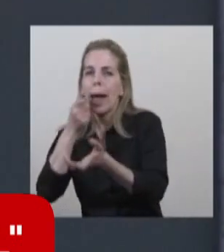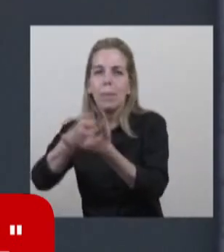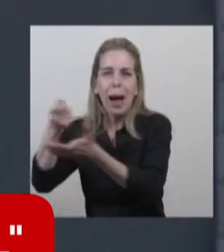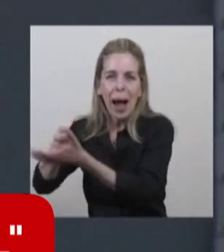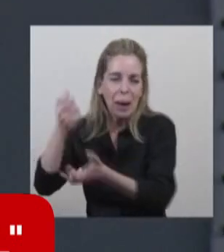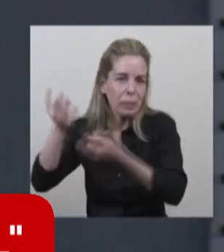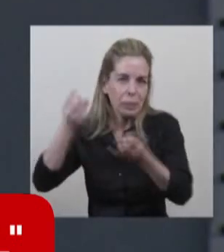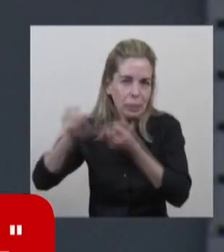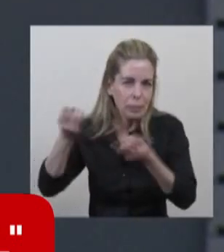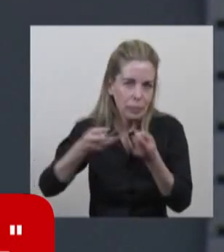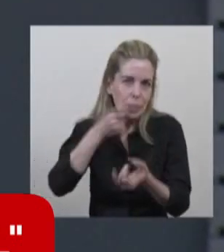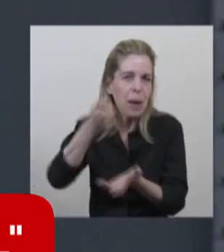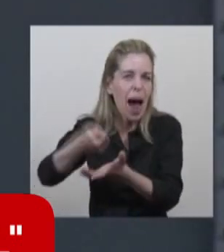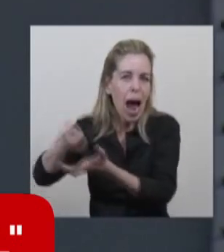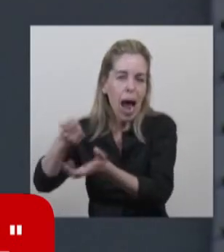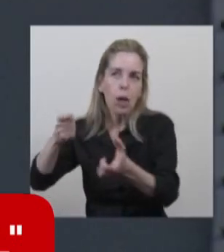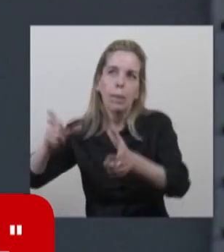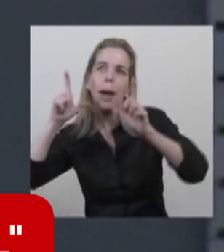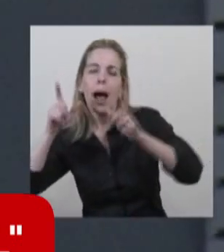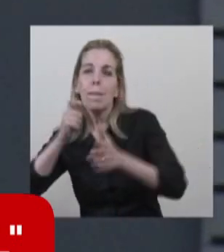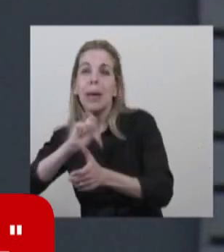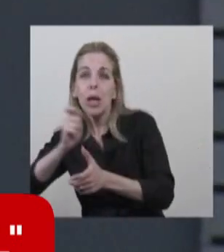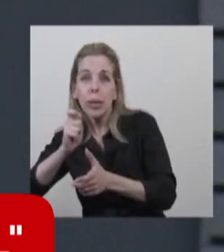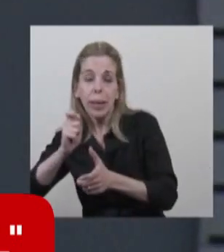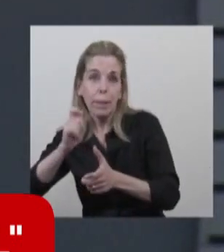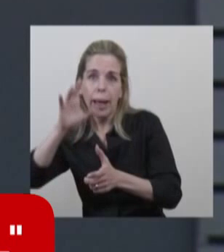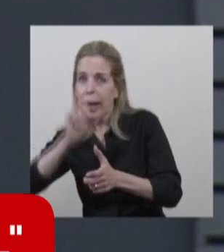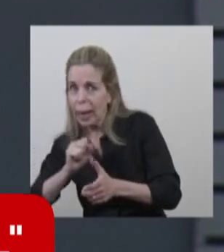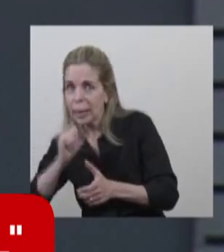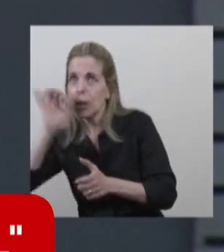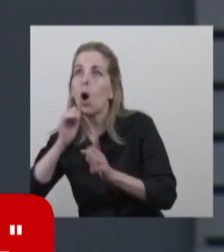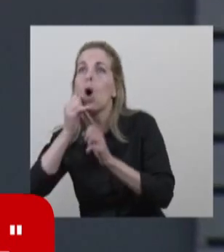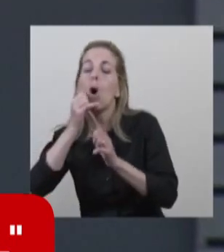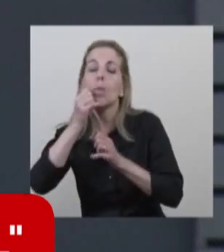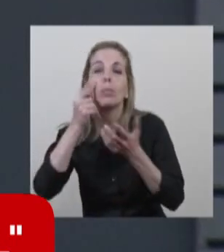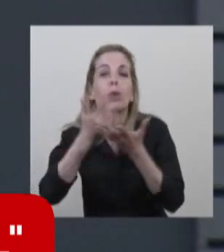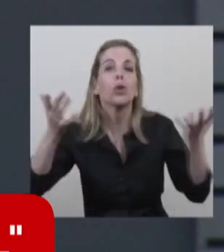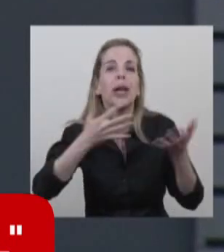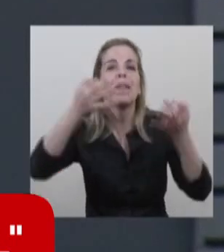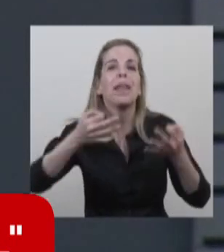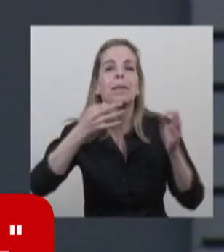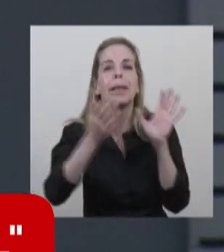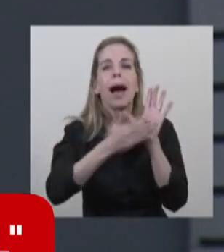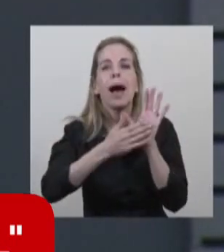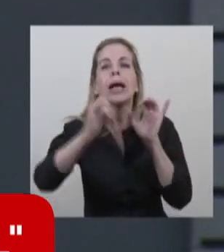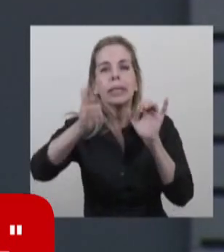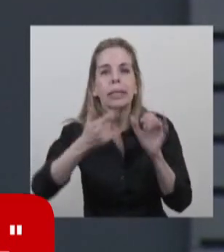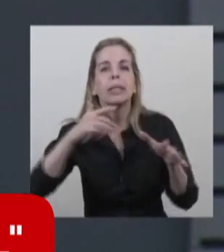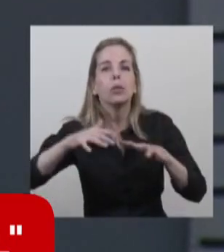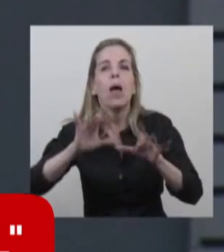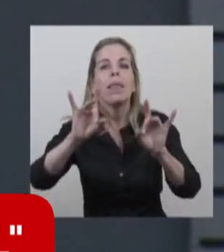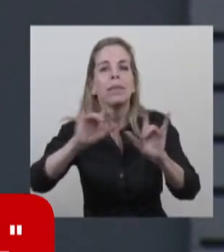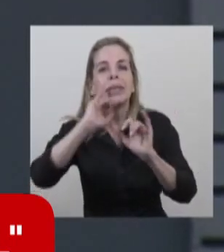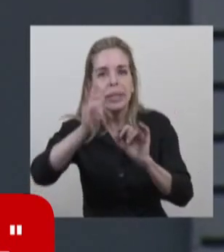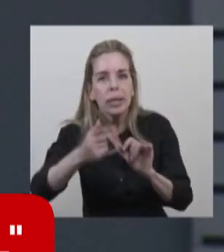tiempo real y eso es lo que hemos hecho a partir del desarrollo y el cruce de información con estas 3 bases de datos, con el SISA, con el sistema de gestión